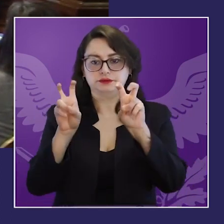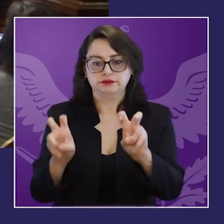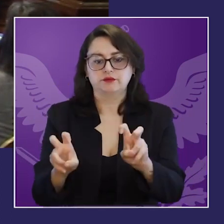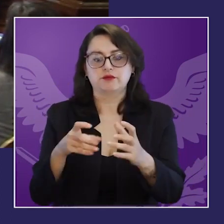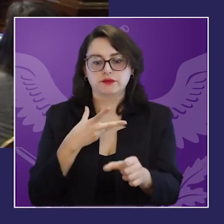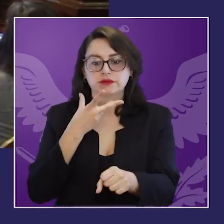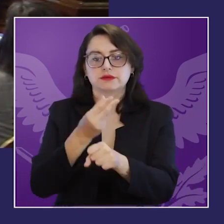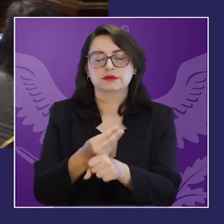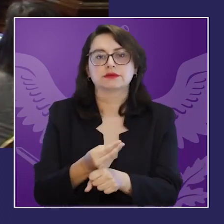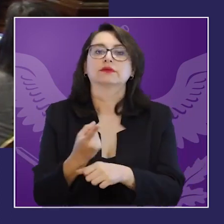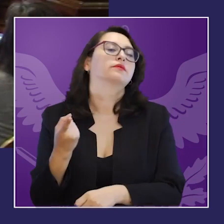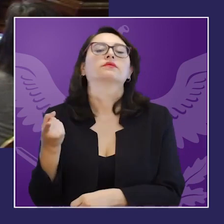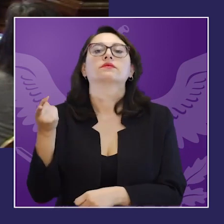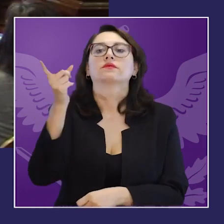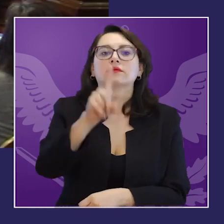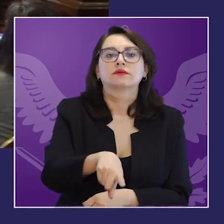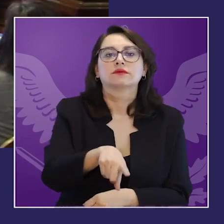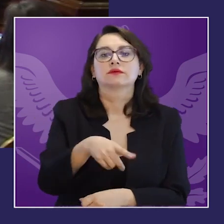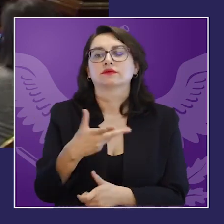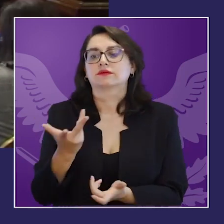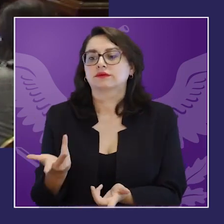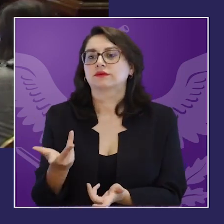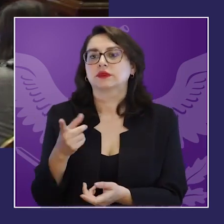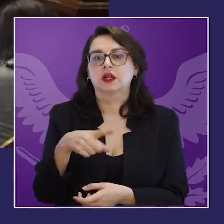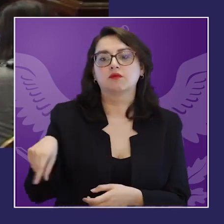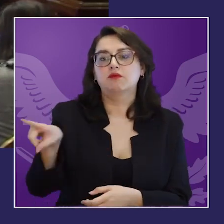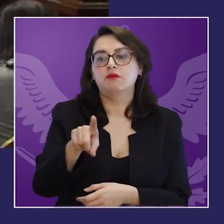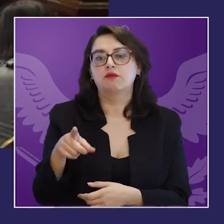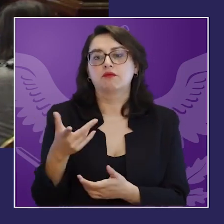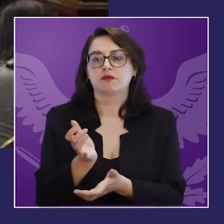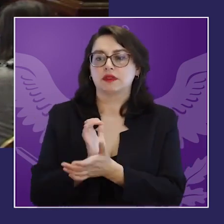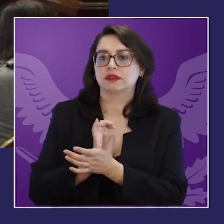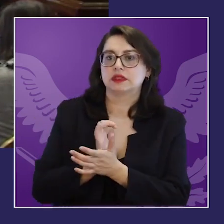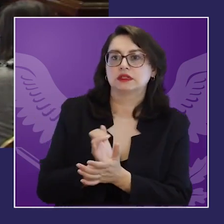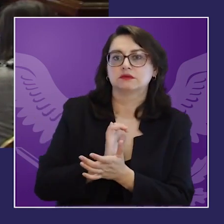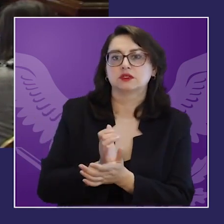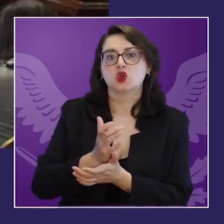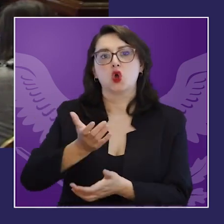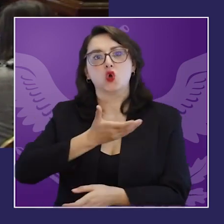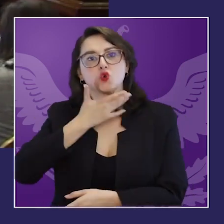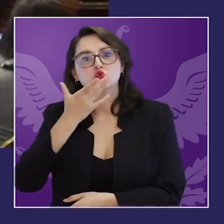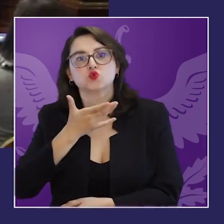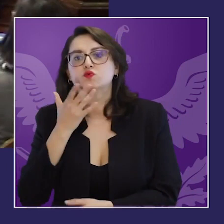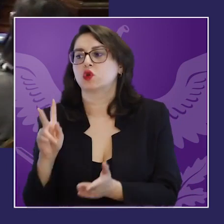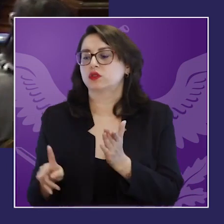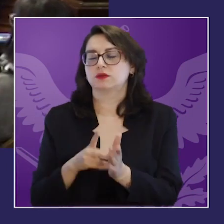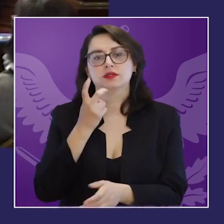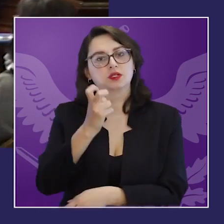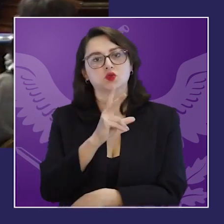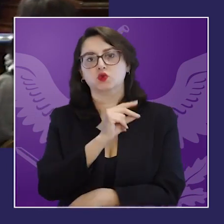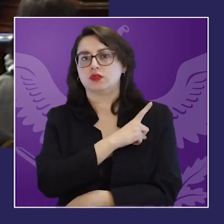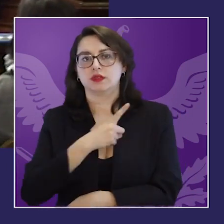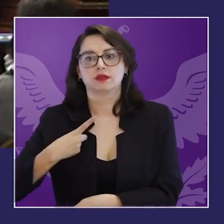450 de la sentencia, atendiendo a lo insoportable que sería ordenar reparaciones que vuelvan al status quo